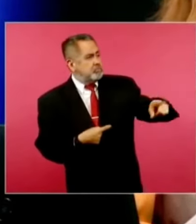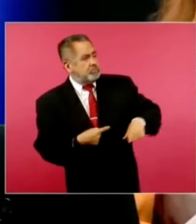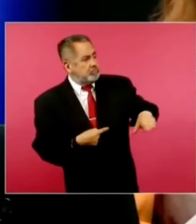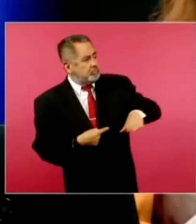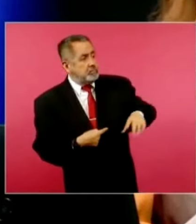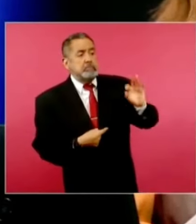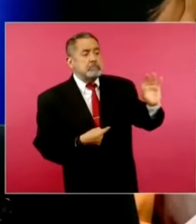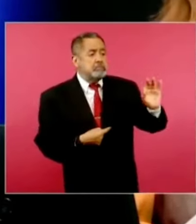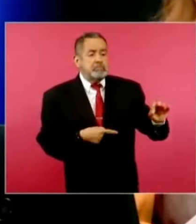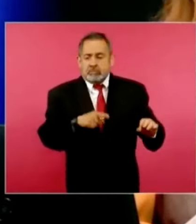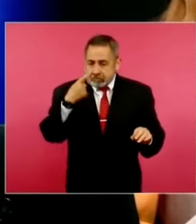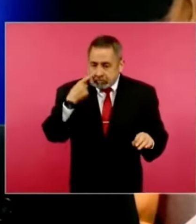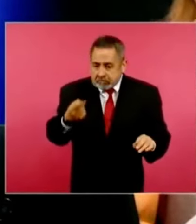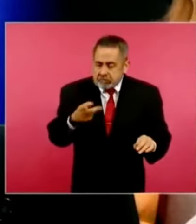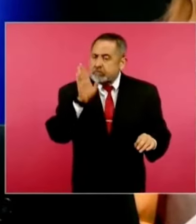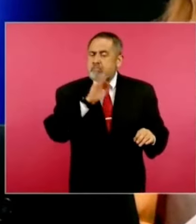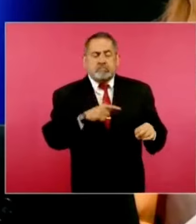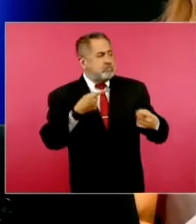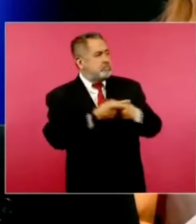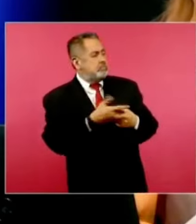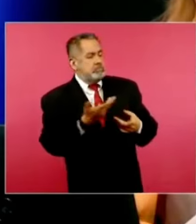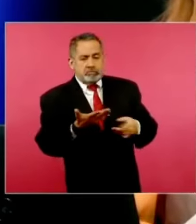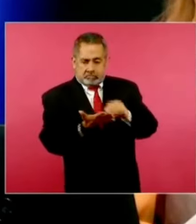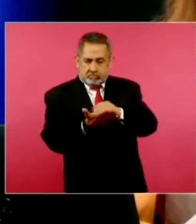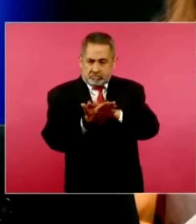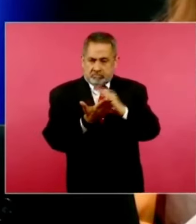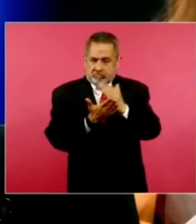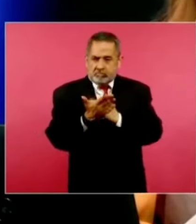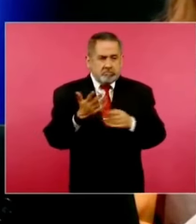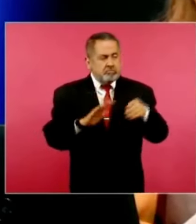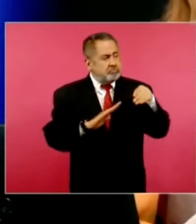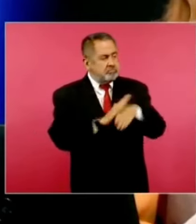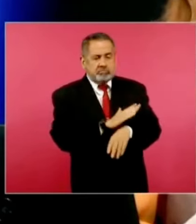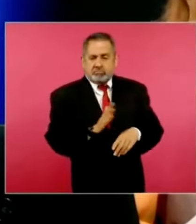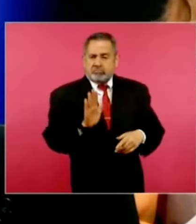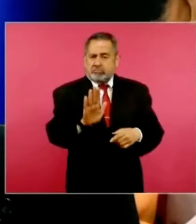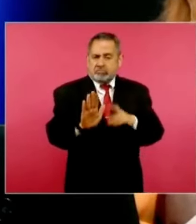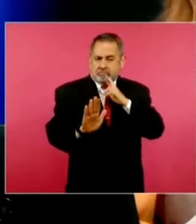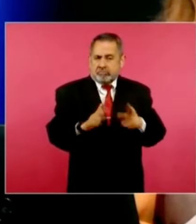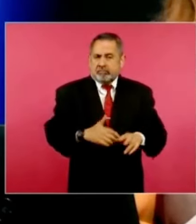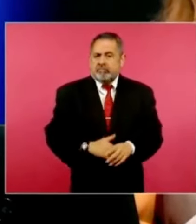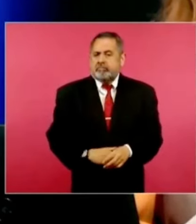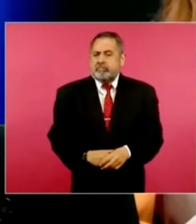a la realidad, porque pues estos son datos, la narrativa se vino a caer con este reporte.